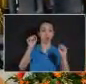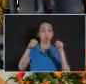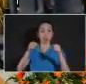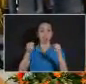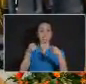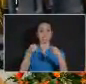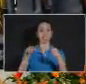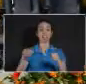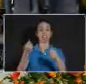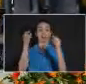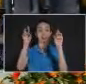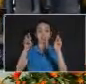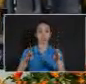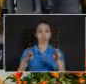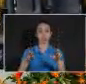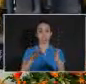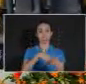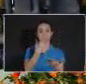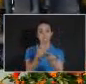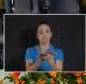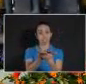dejes que te regresen.